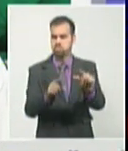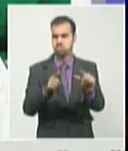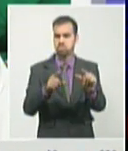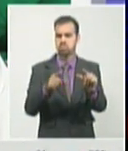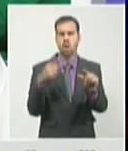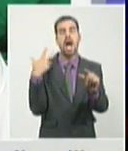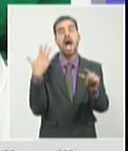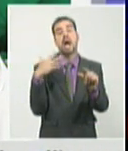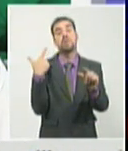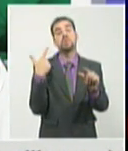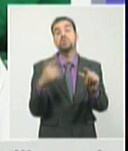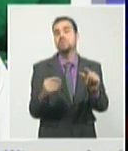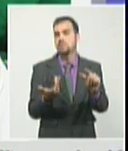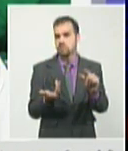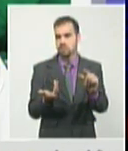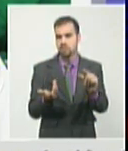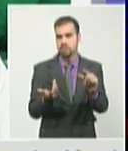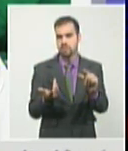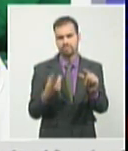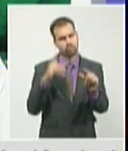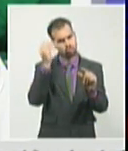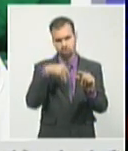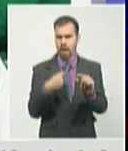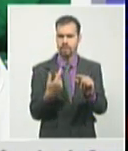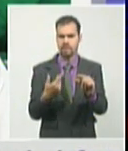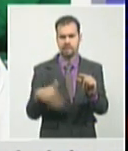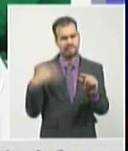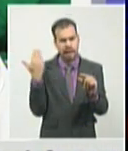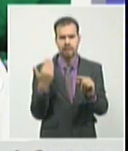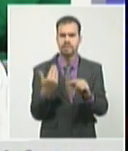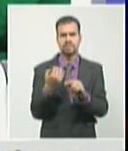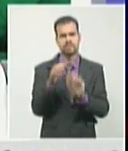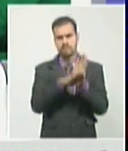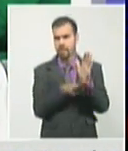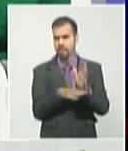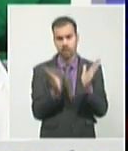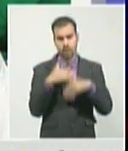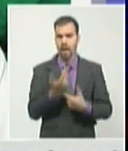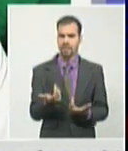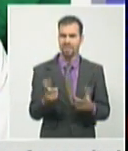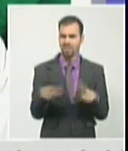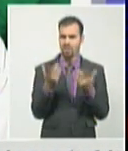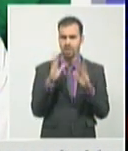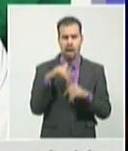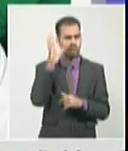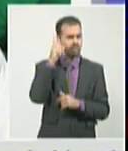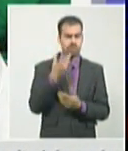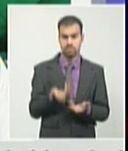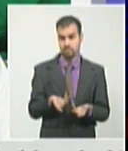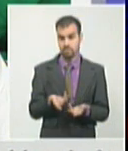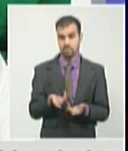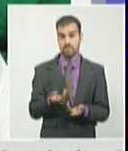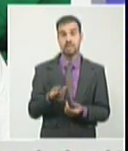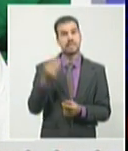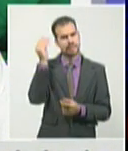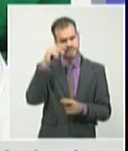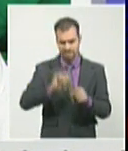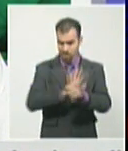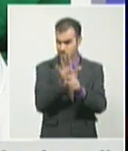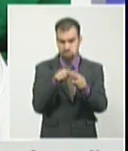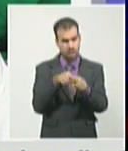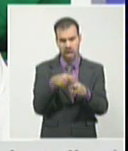algo serio porque primero una enfermedad muy contagiosa yo te el claro